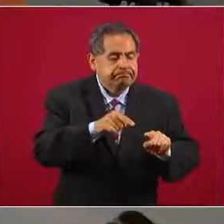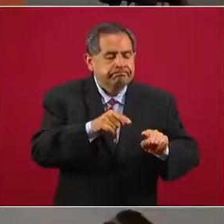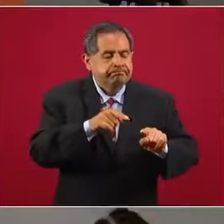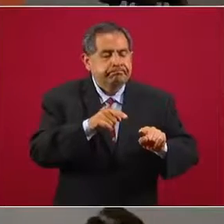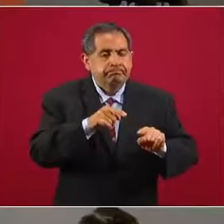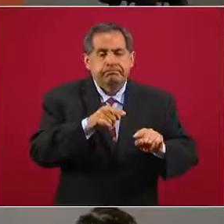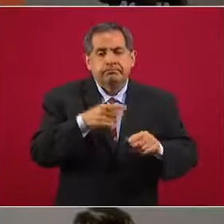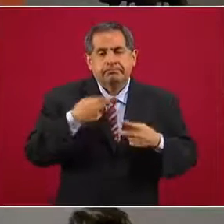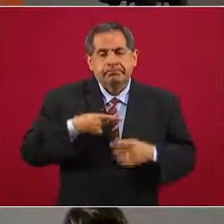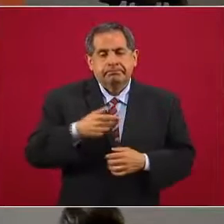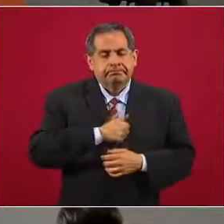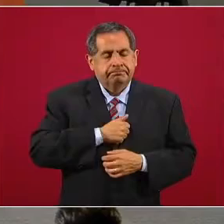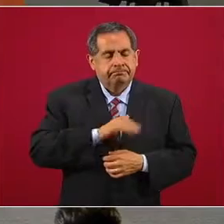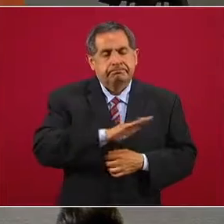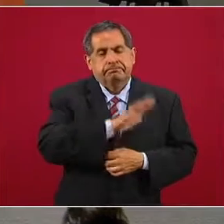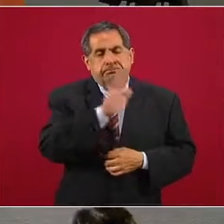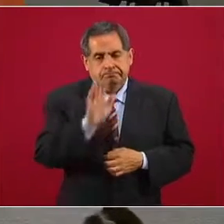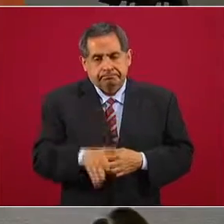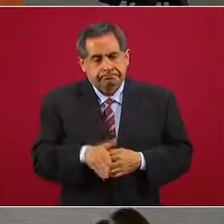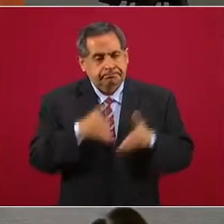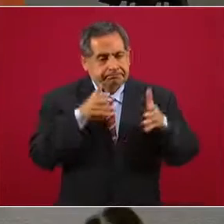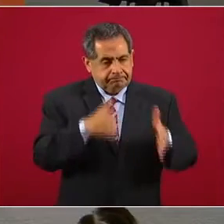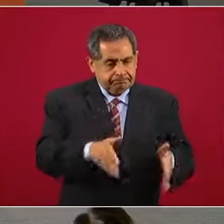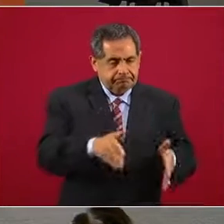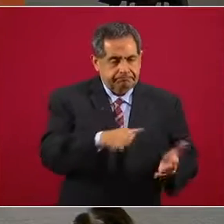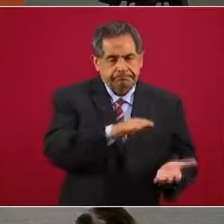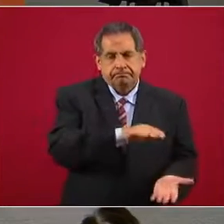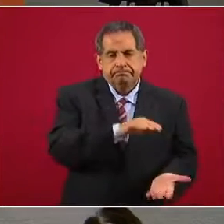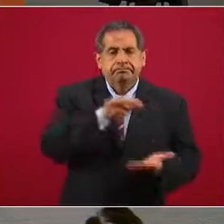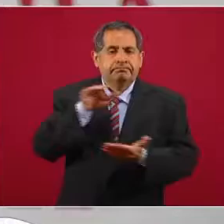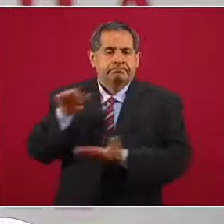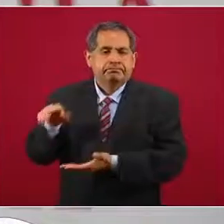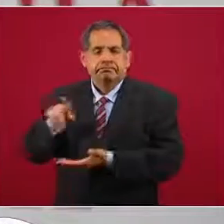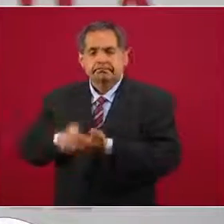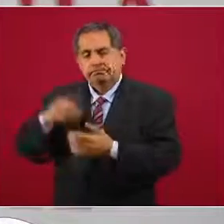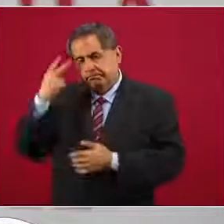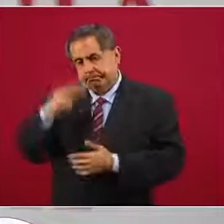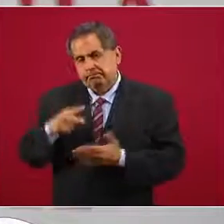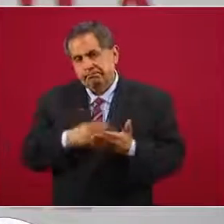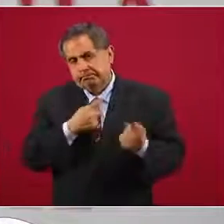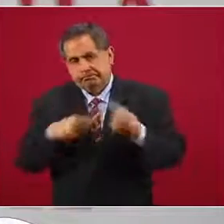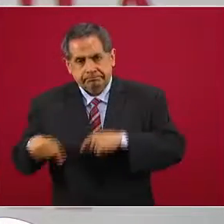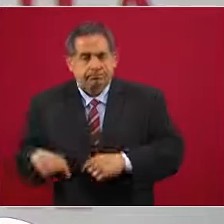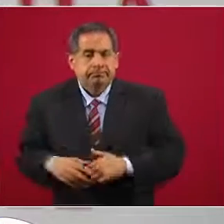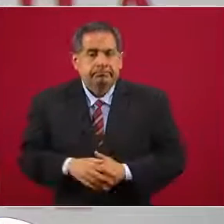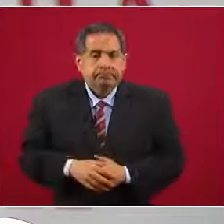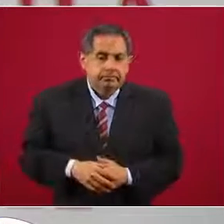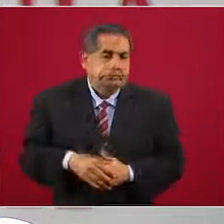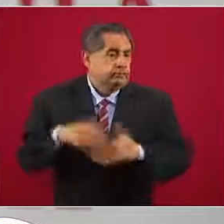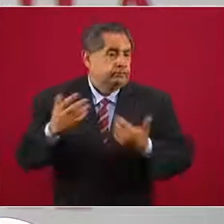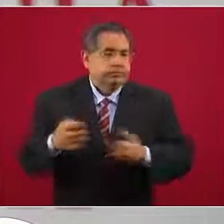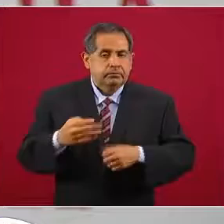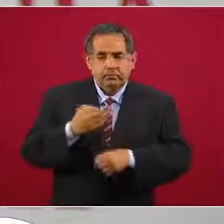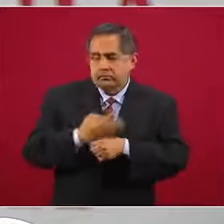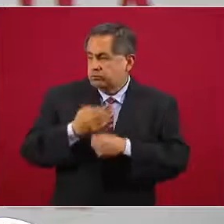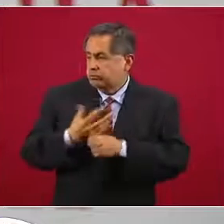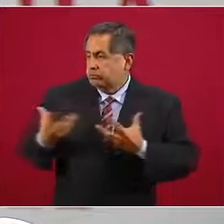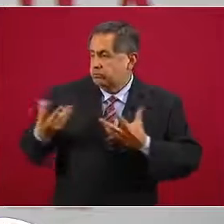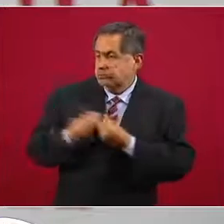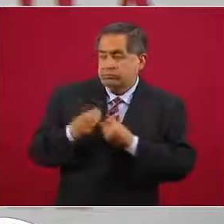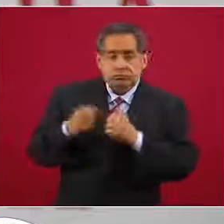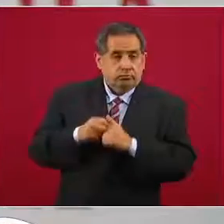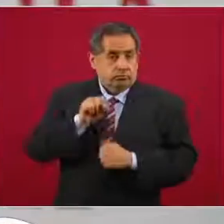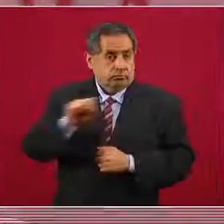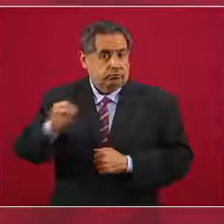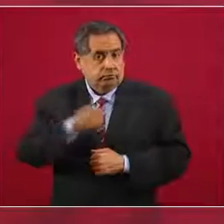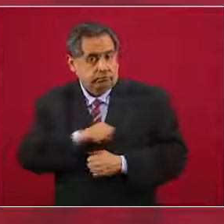vida en esta pandemia. Finalmente, la atención que destaca de la Ventanilla de la Salud, que hemos trabajado junto con la Secretaría de